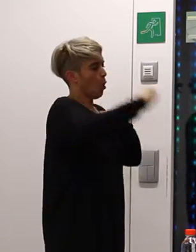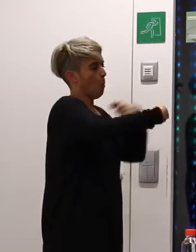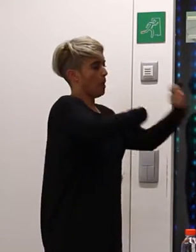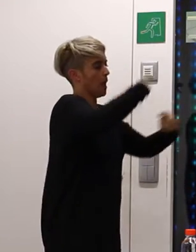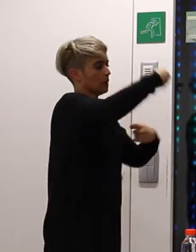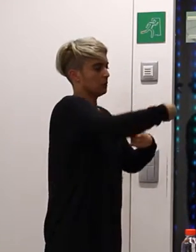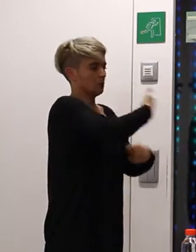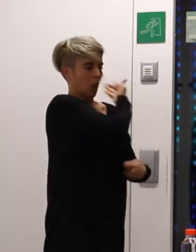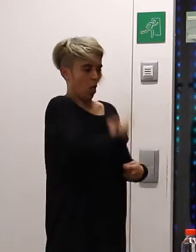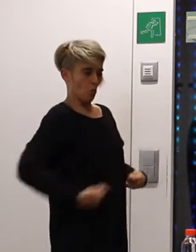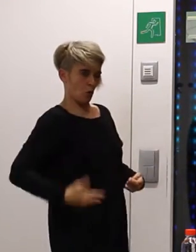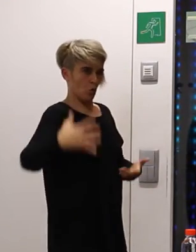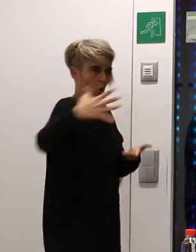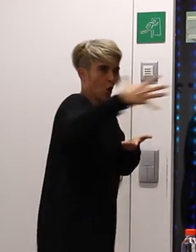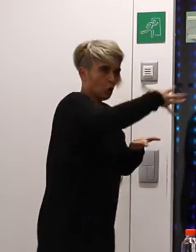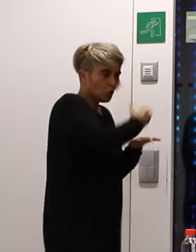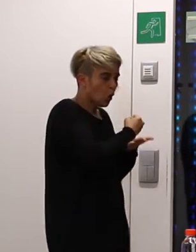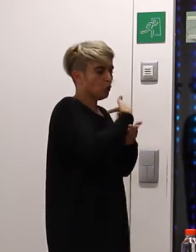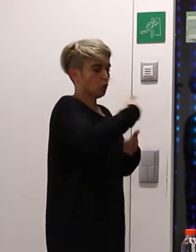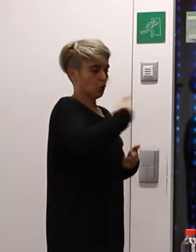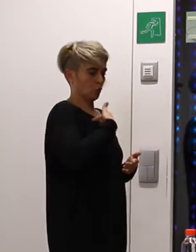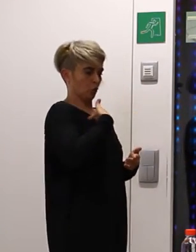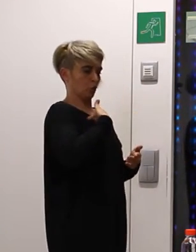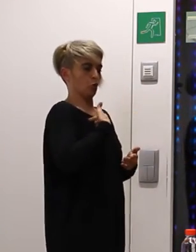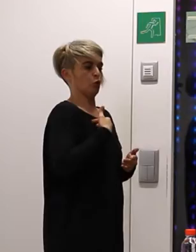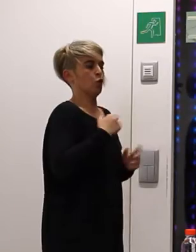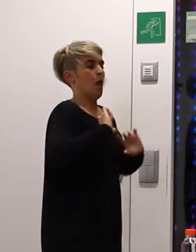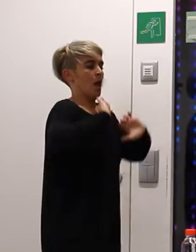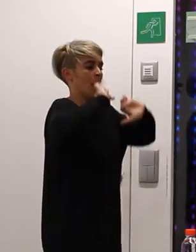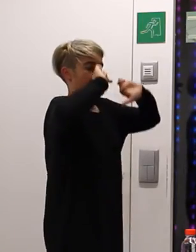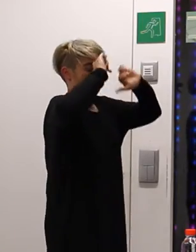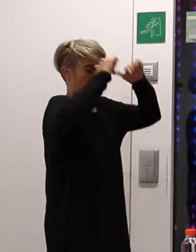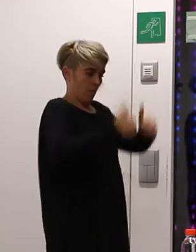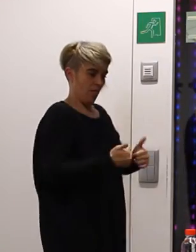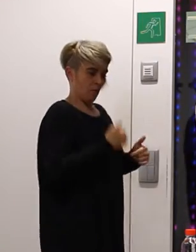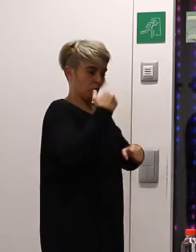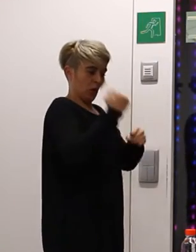Soma Energía empezamos a instalar tejados fotovoltaicos.